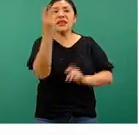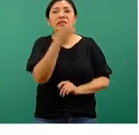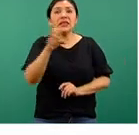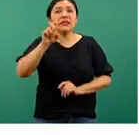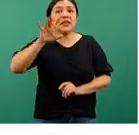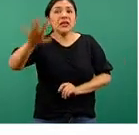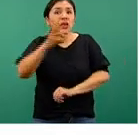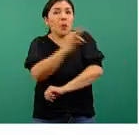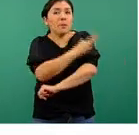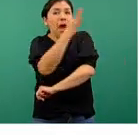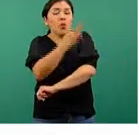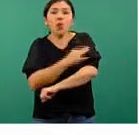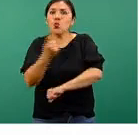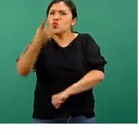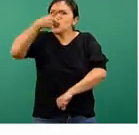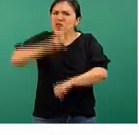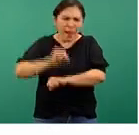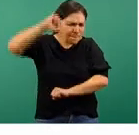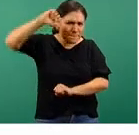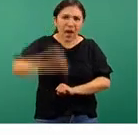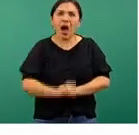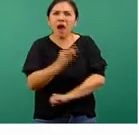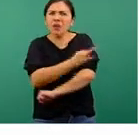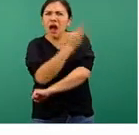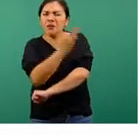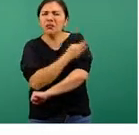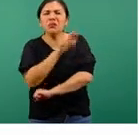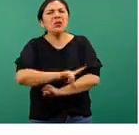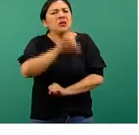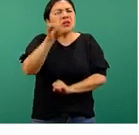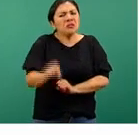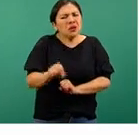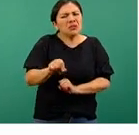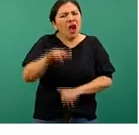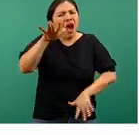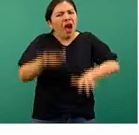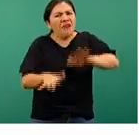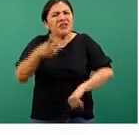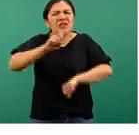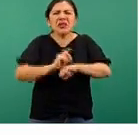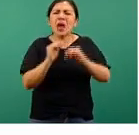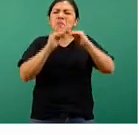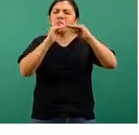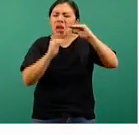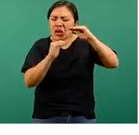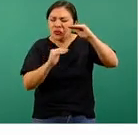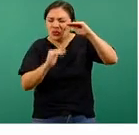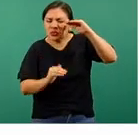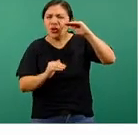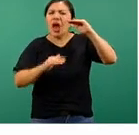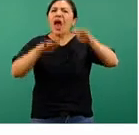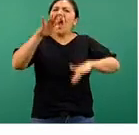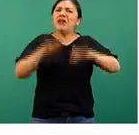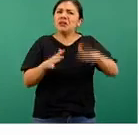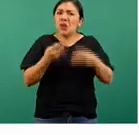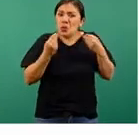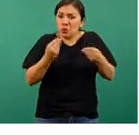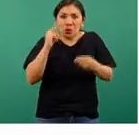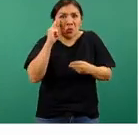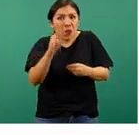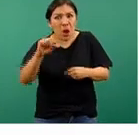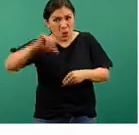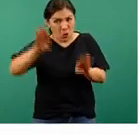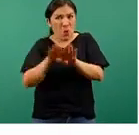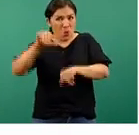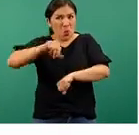360.335 dosis aplicadas en un solo día y vemos que después hay variaciones a la baja, hay días no muy productivos como